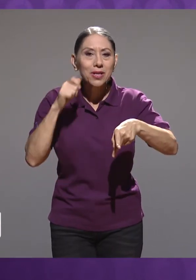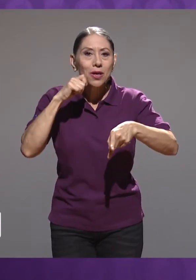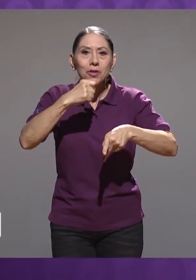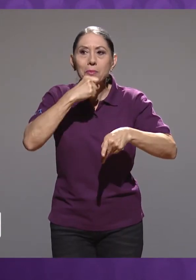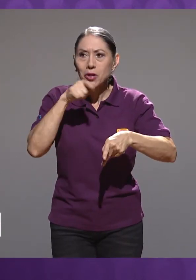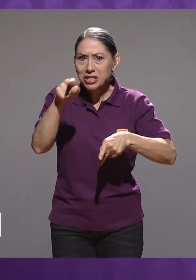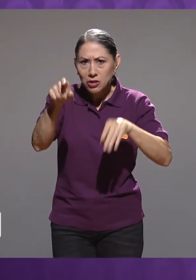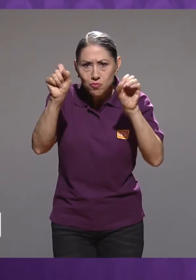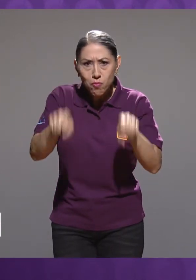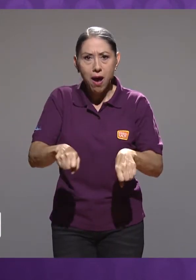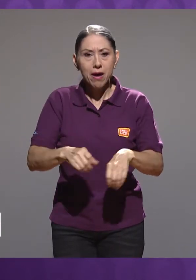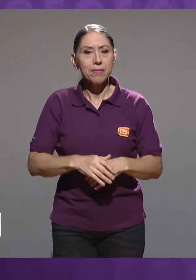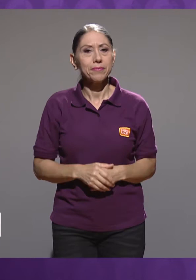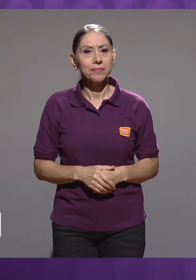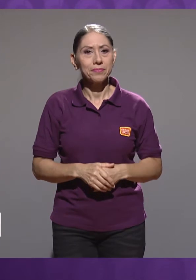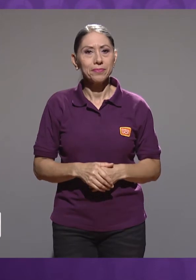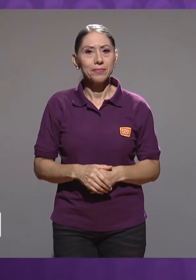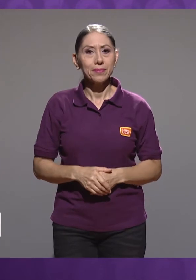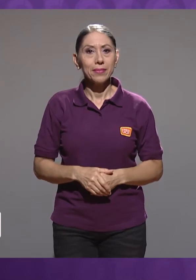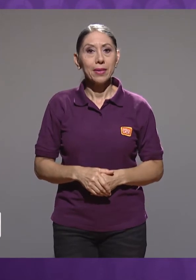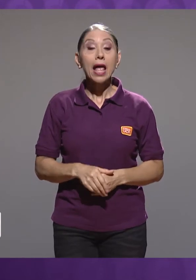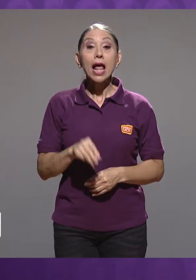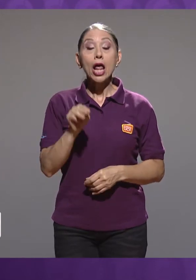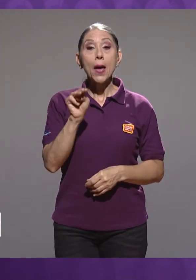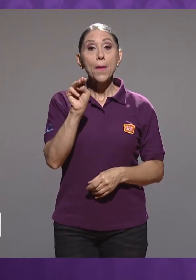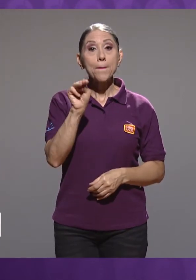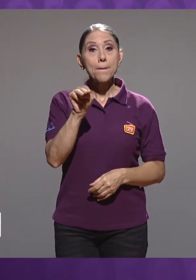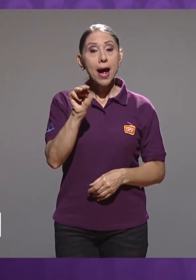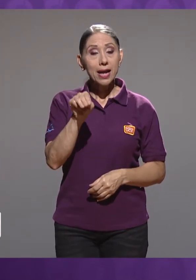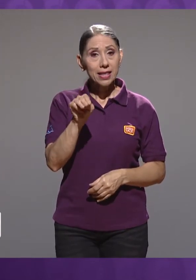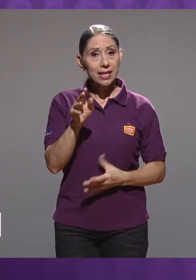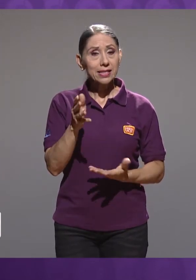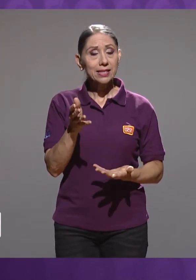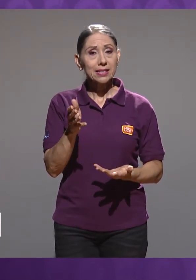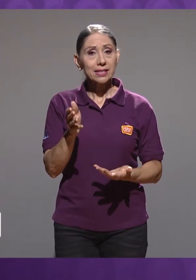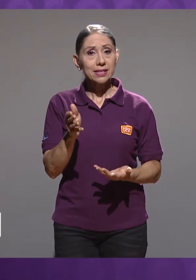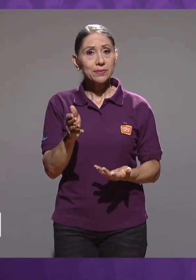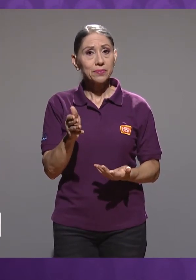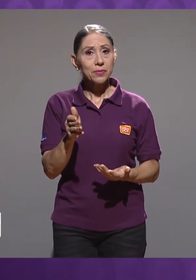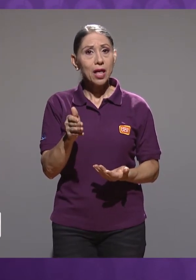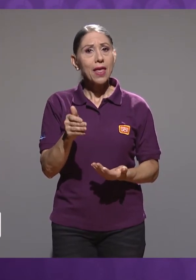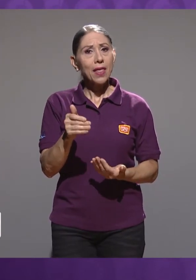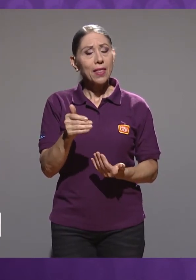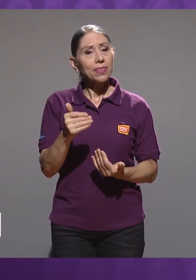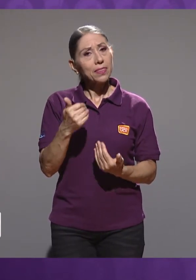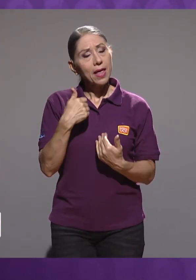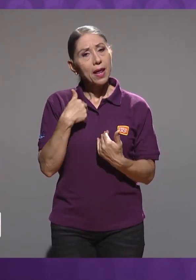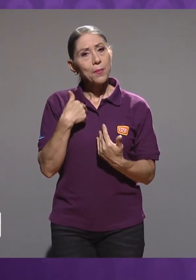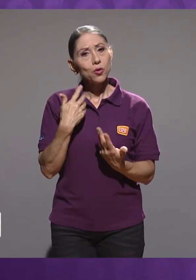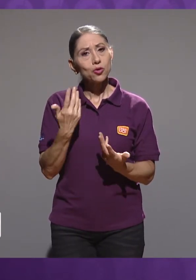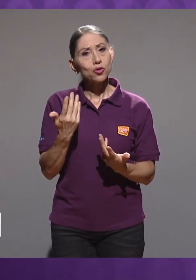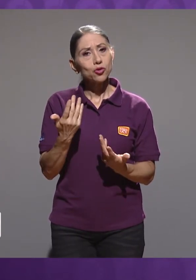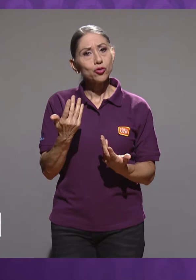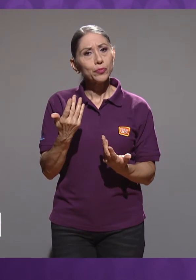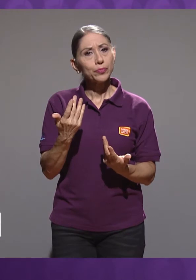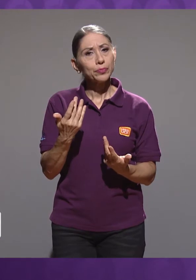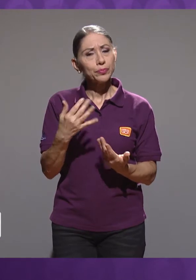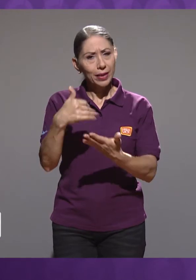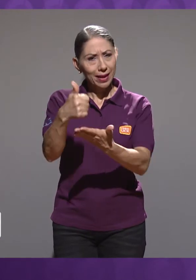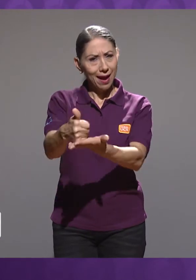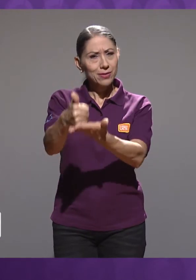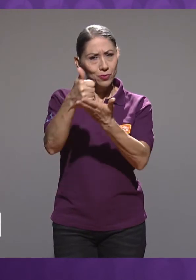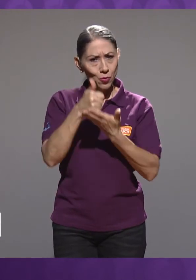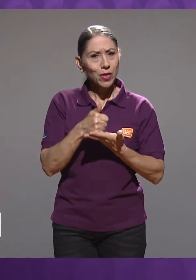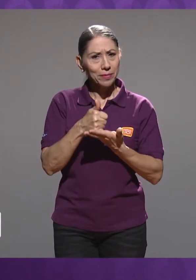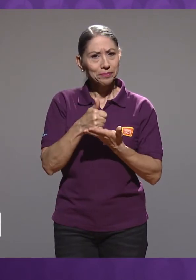personas adultas mayores y darles el espacio. El martes tenemos ayuda, nos dan una